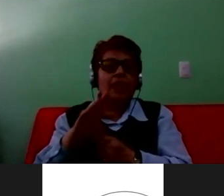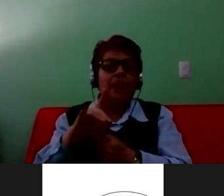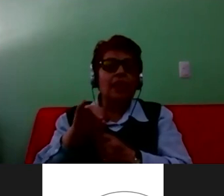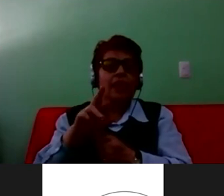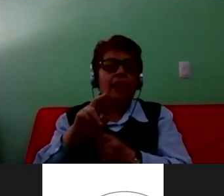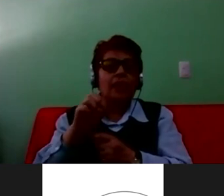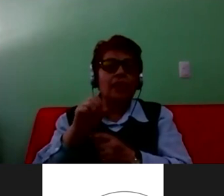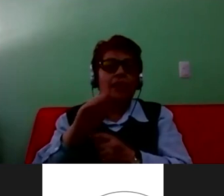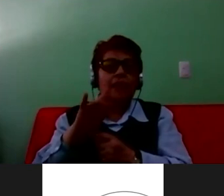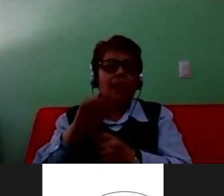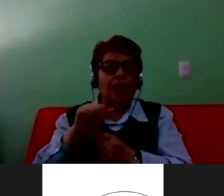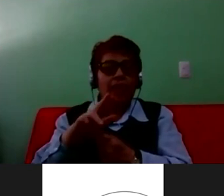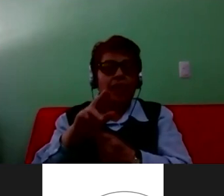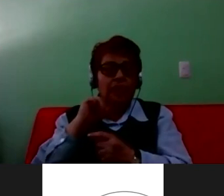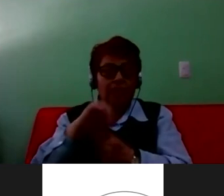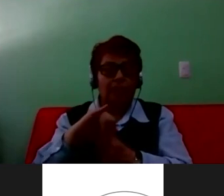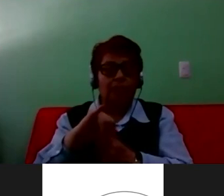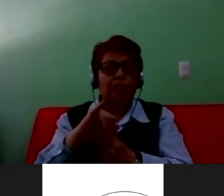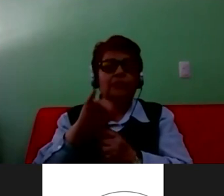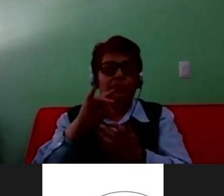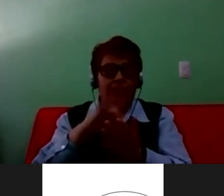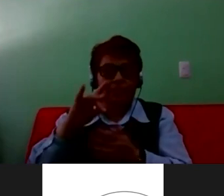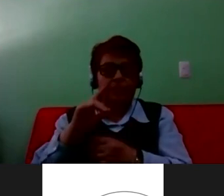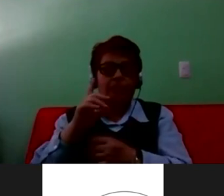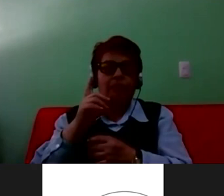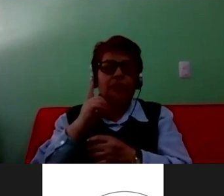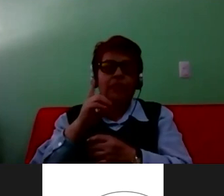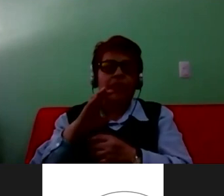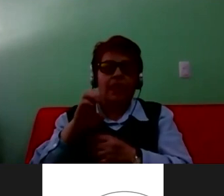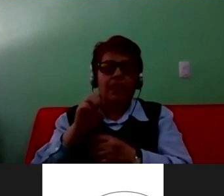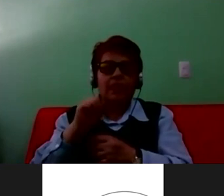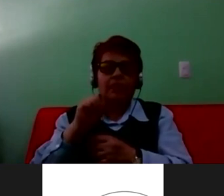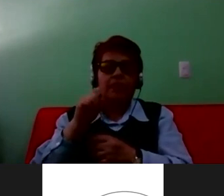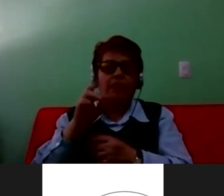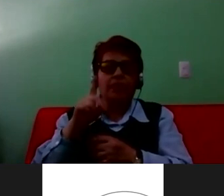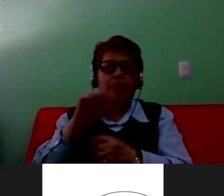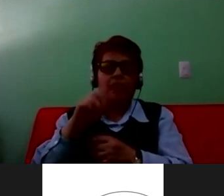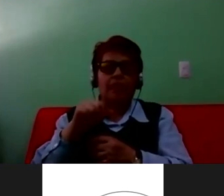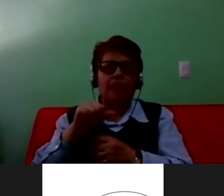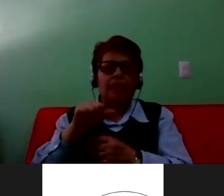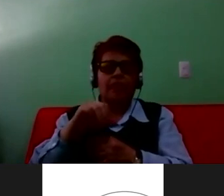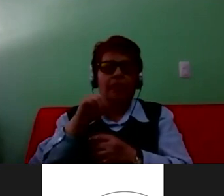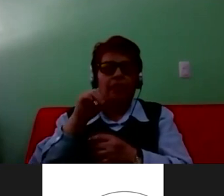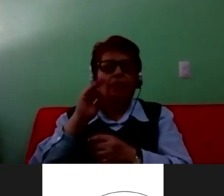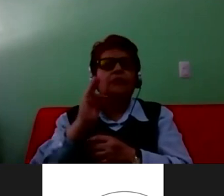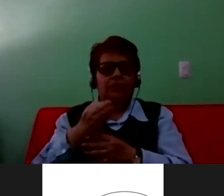Lilia Rosbach, a favor. Gracias. Diputada Estrada. Leticia Estrada, a